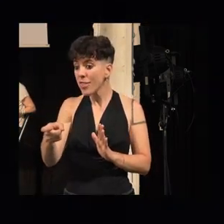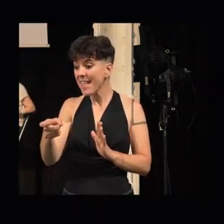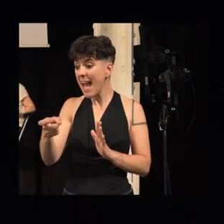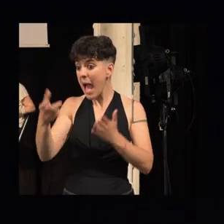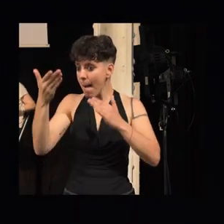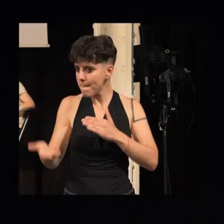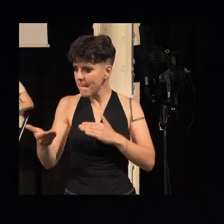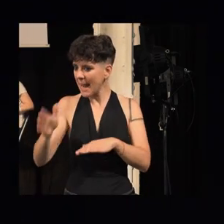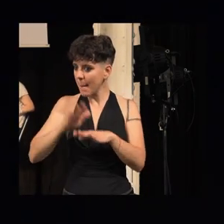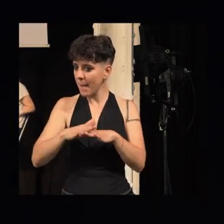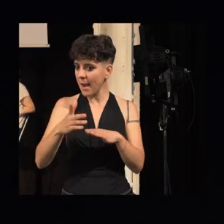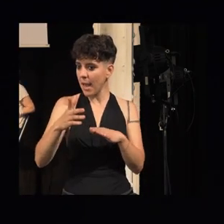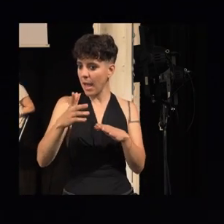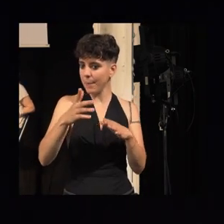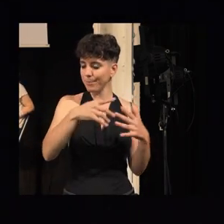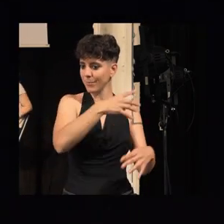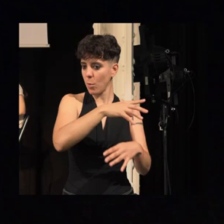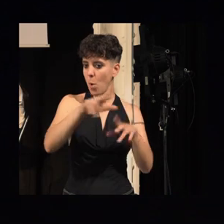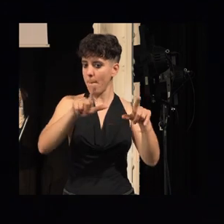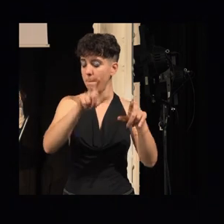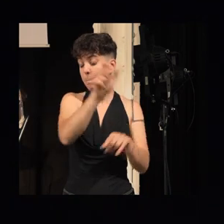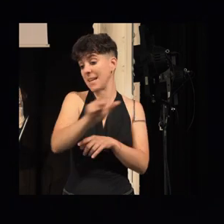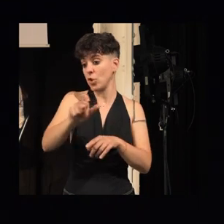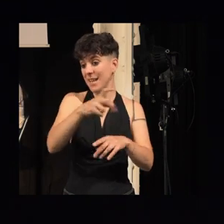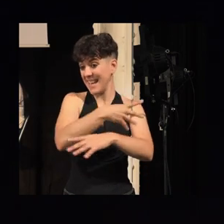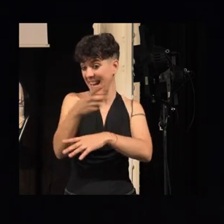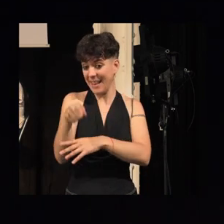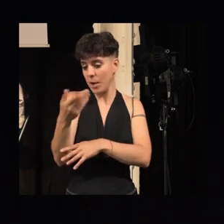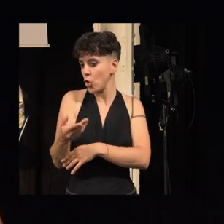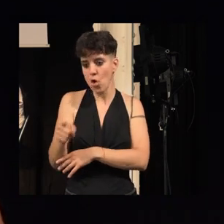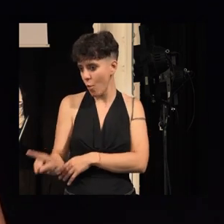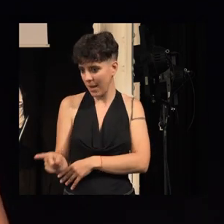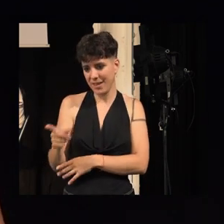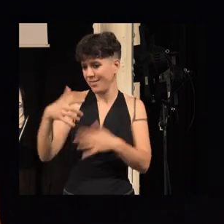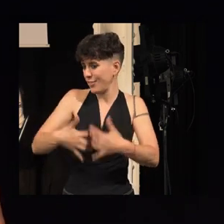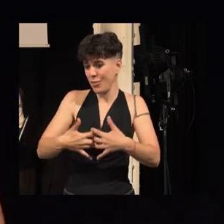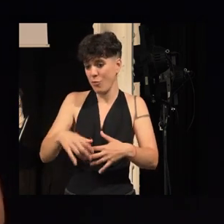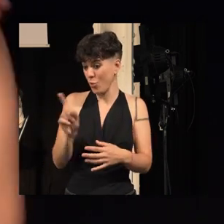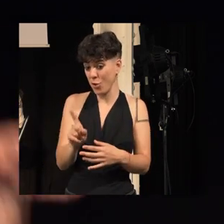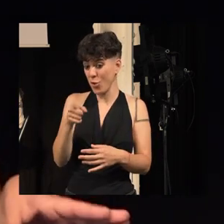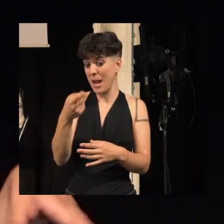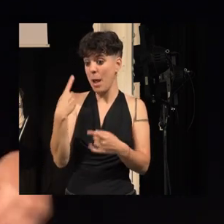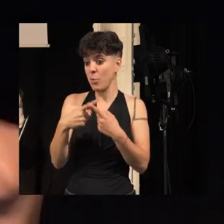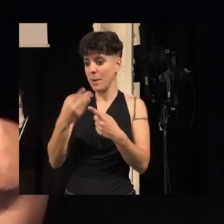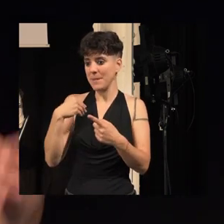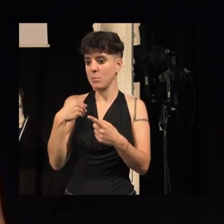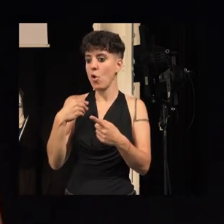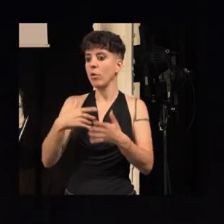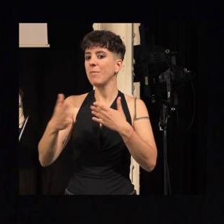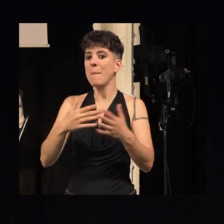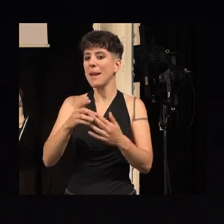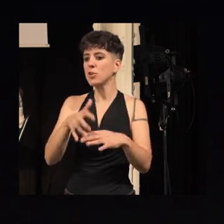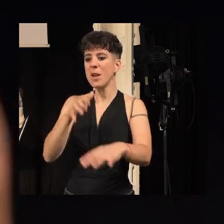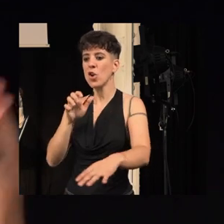las personas LGTB, que es infligida directamente por parte de los cuerpos policiales. Y no hace falta irnos a Dan Spade, o